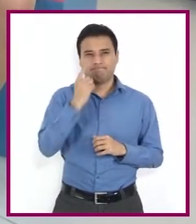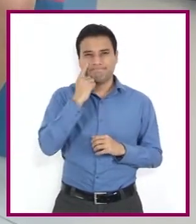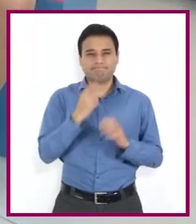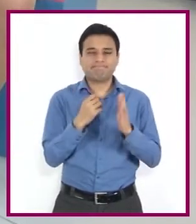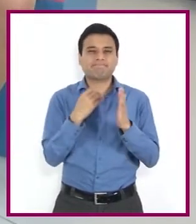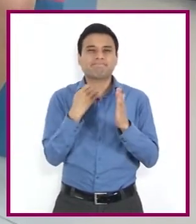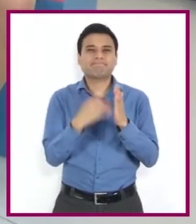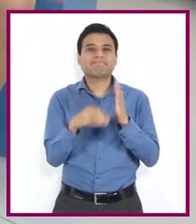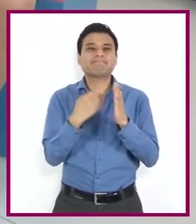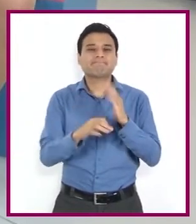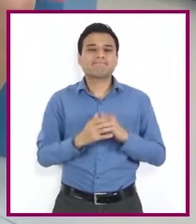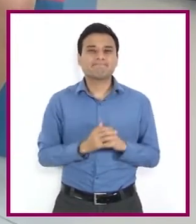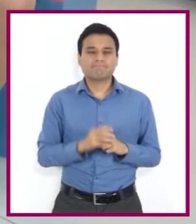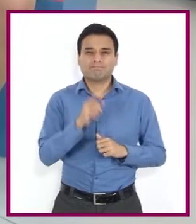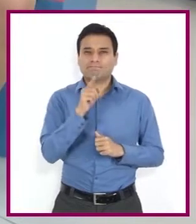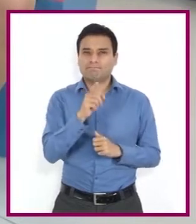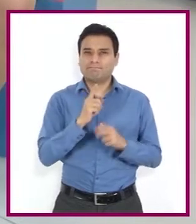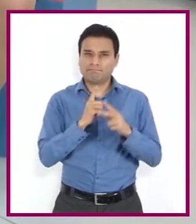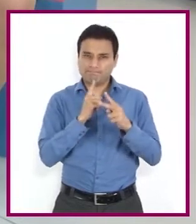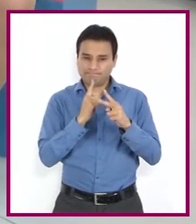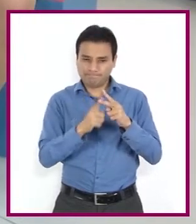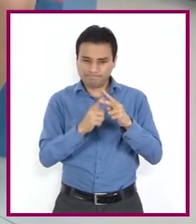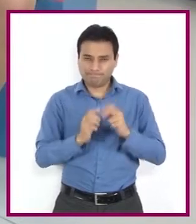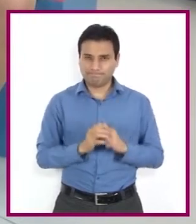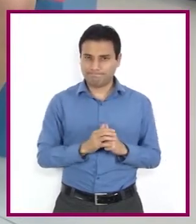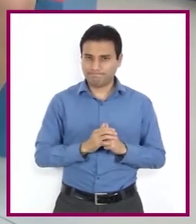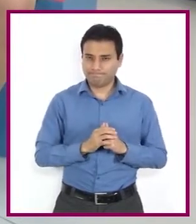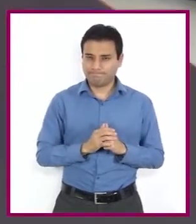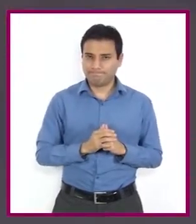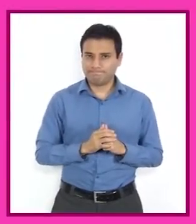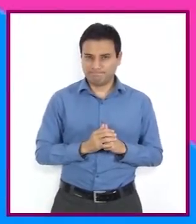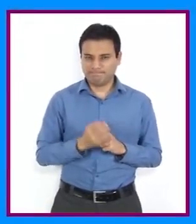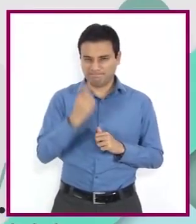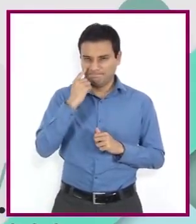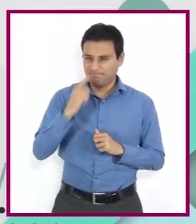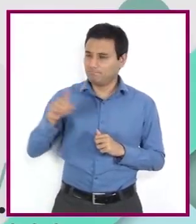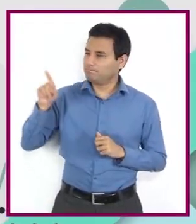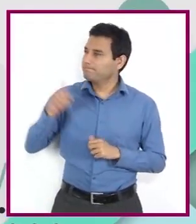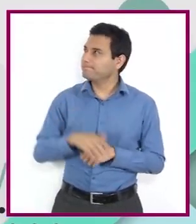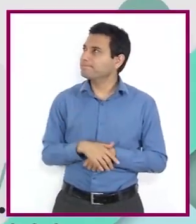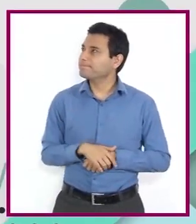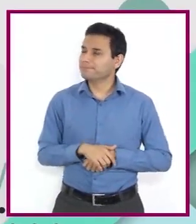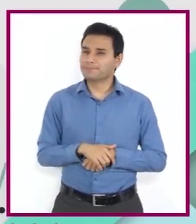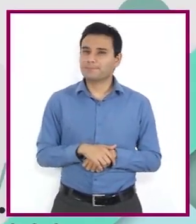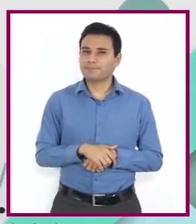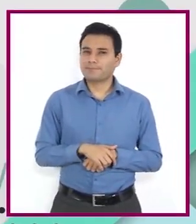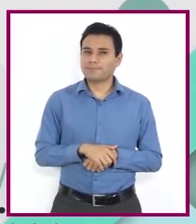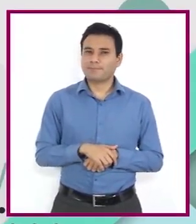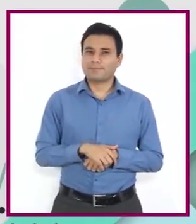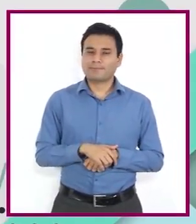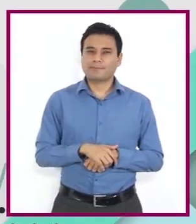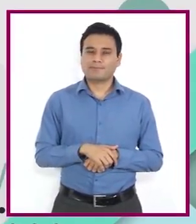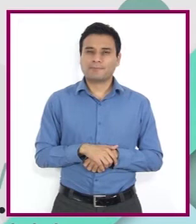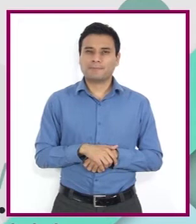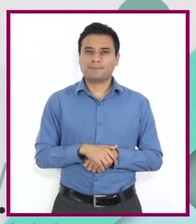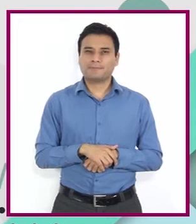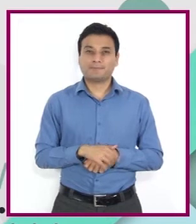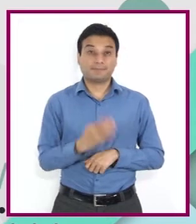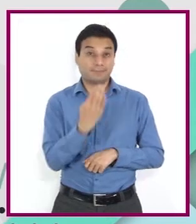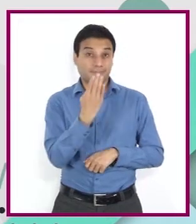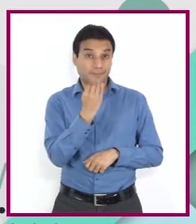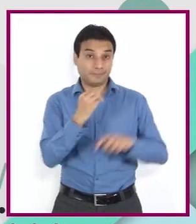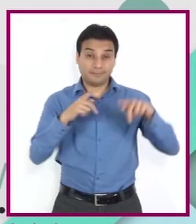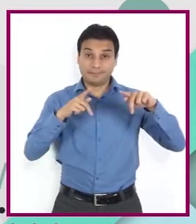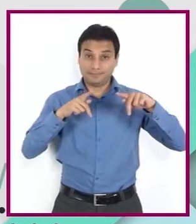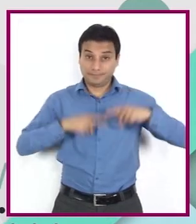que realizar los cálculos para comprobar el resultado. Hagámoslo. Como sabemos que se necesitan 9